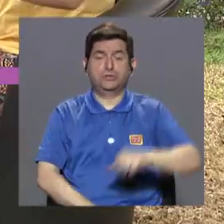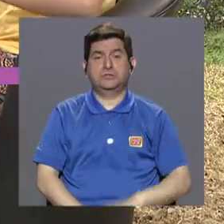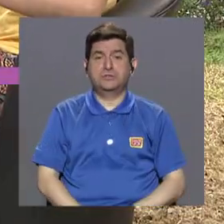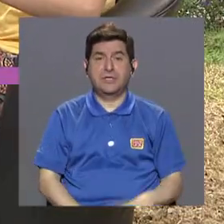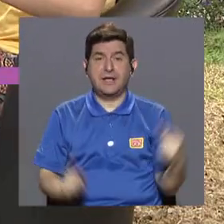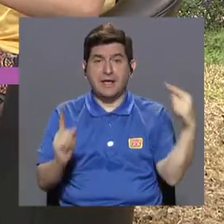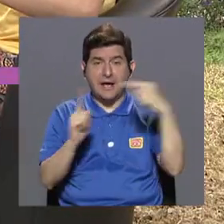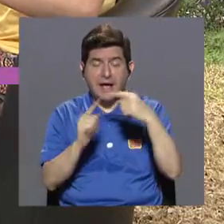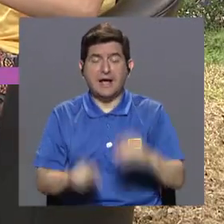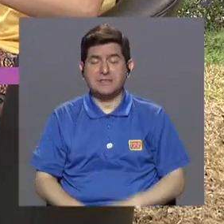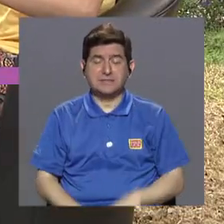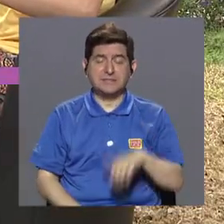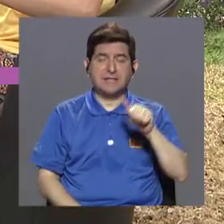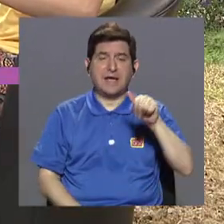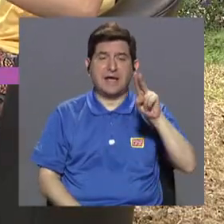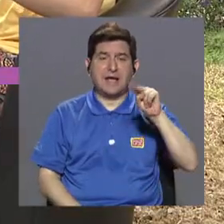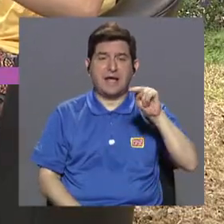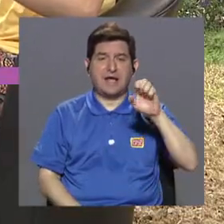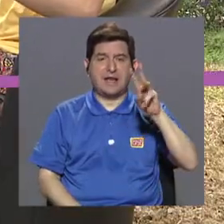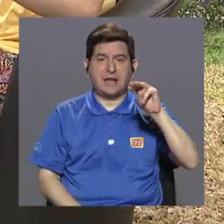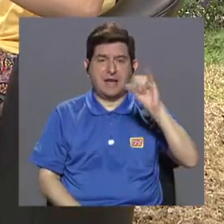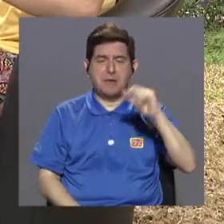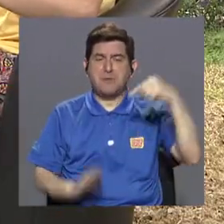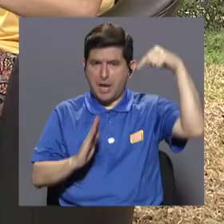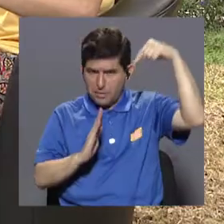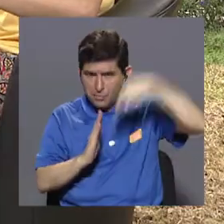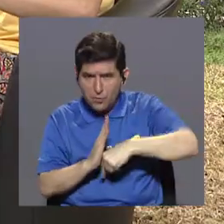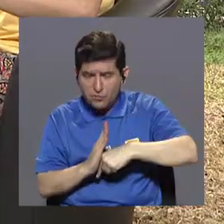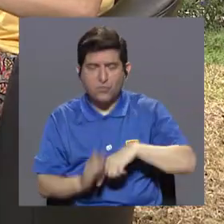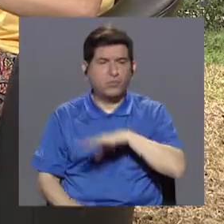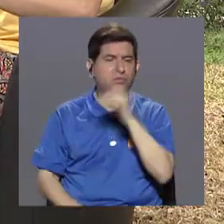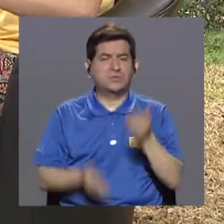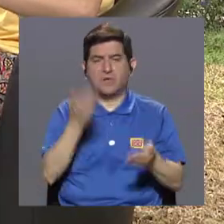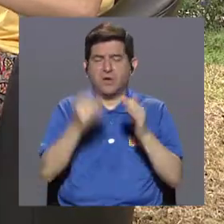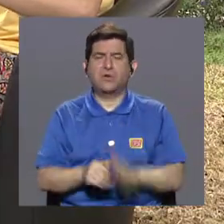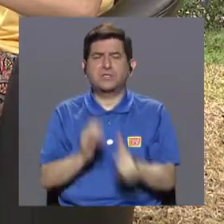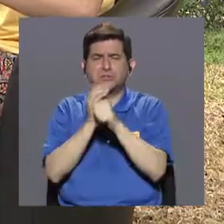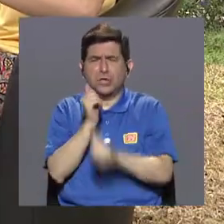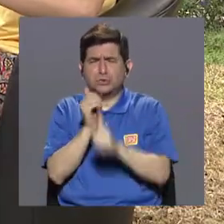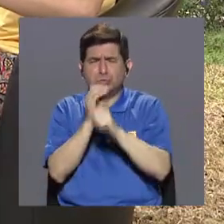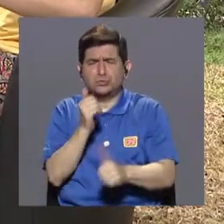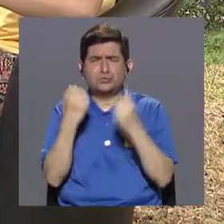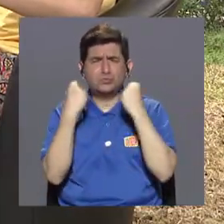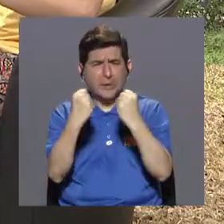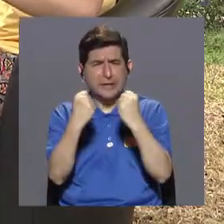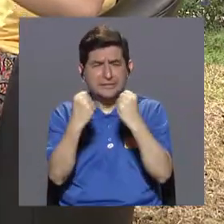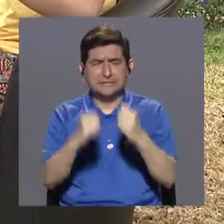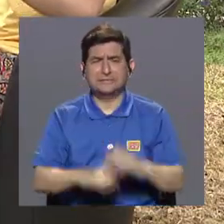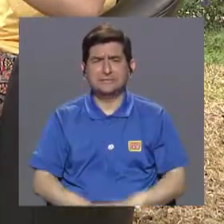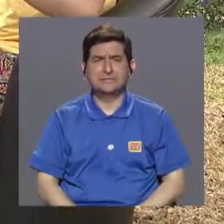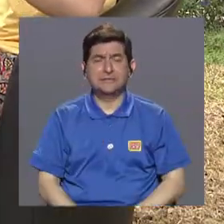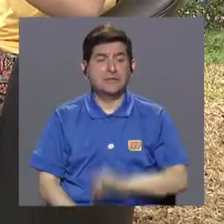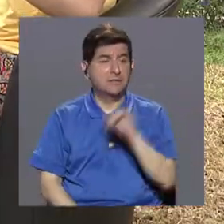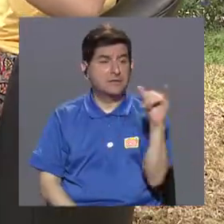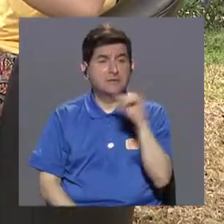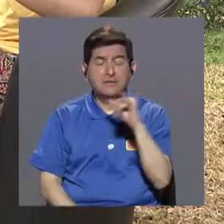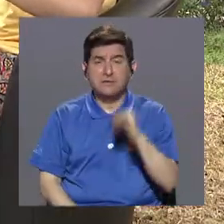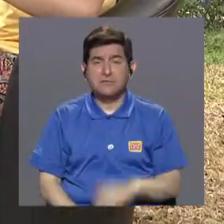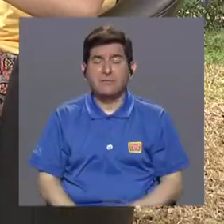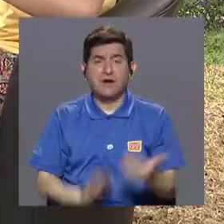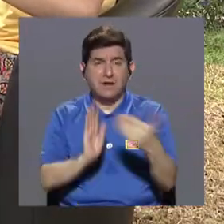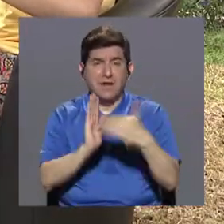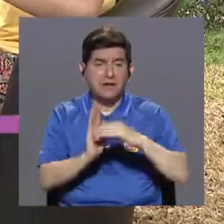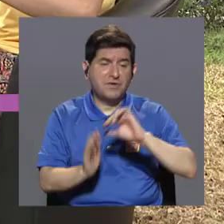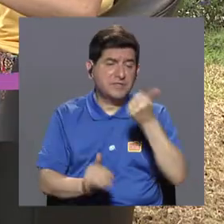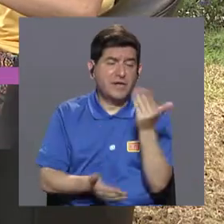llegar a tener anemias muy severas, pueden llegar a tener diarreas muy severas, pueden afectar a